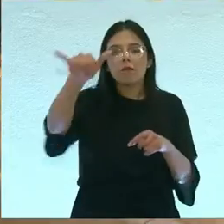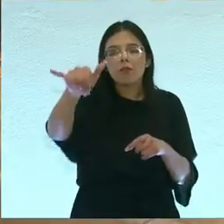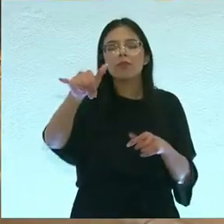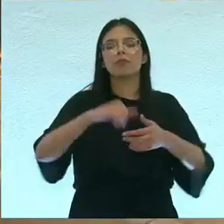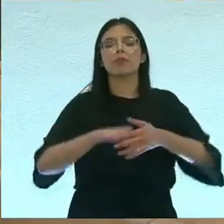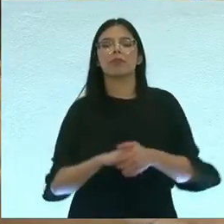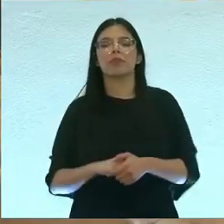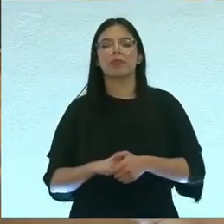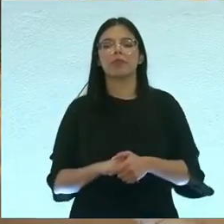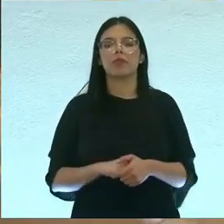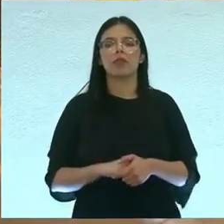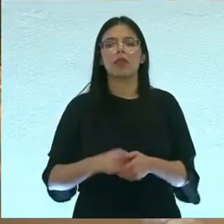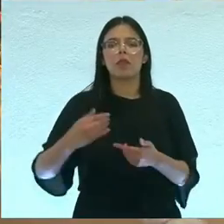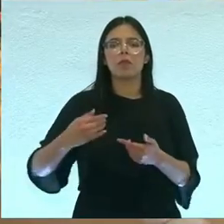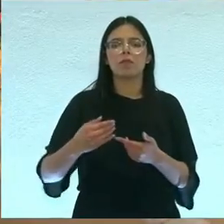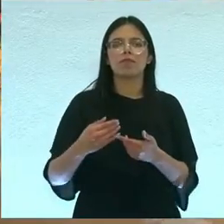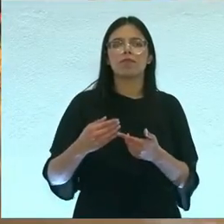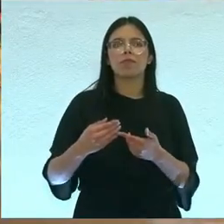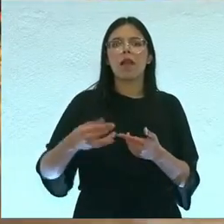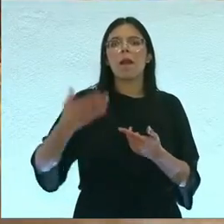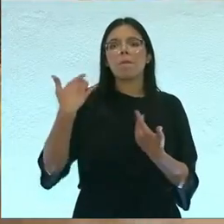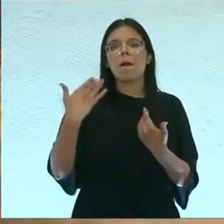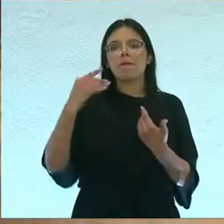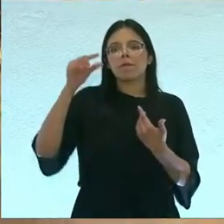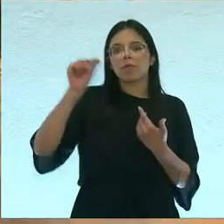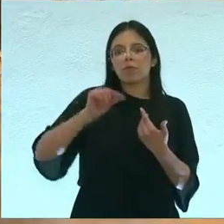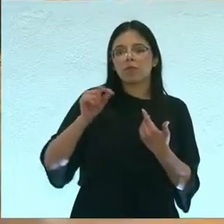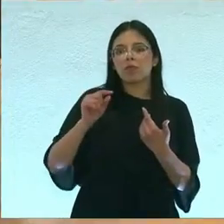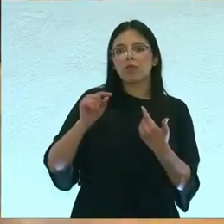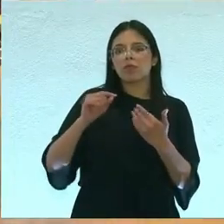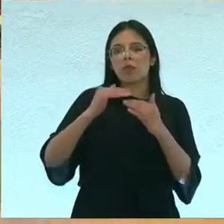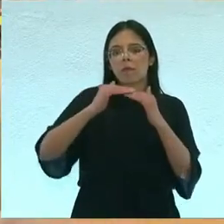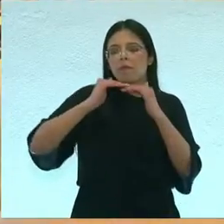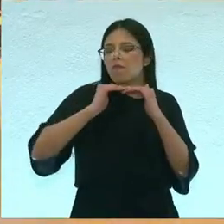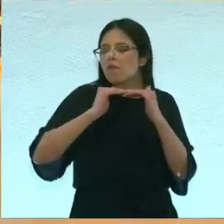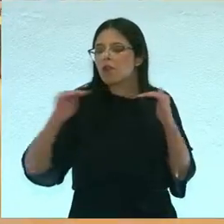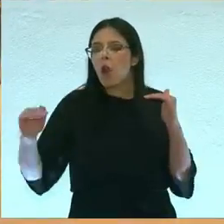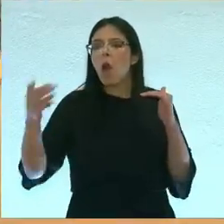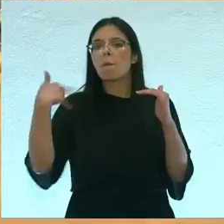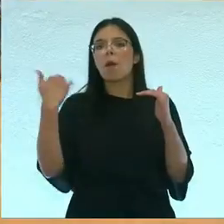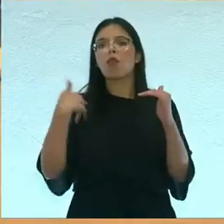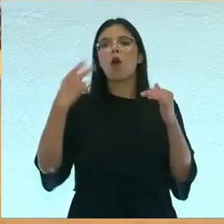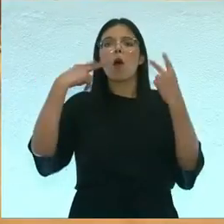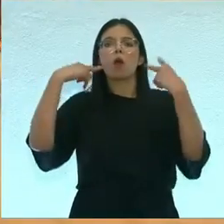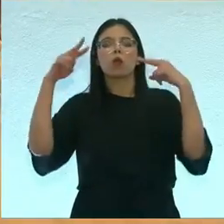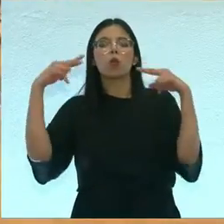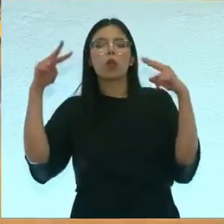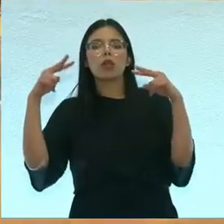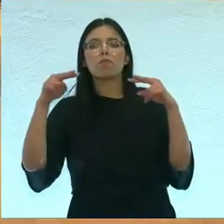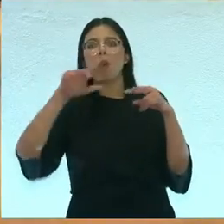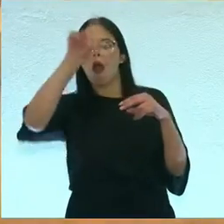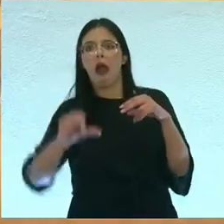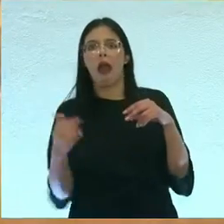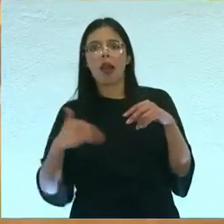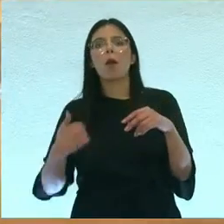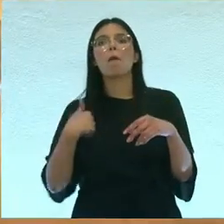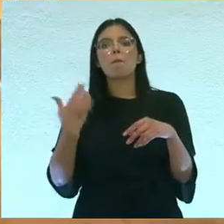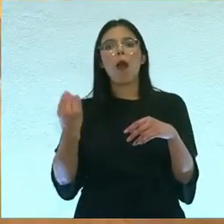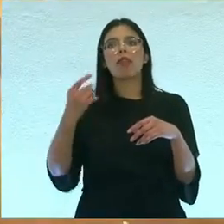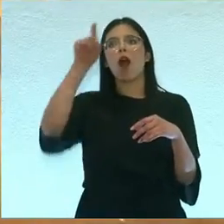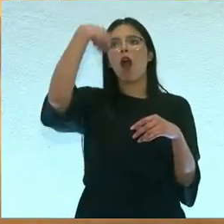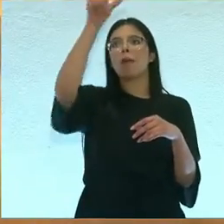que hace mucho más ventajoso que aquellos que quieren hacer turismo en la Argentina elijan a